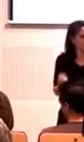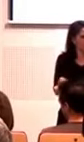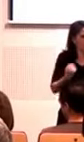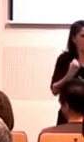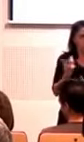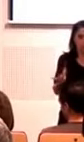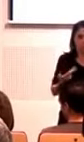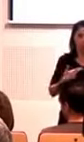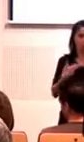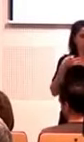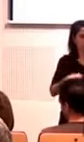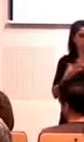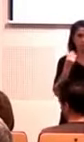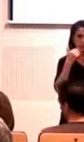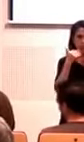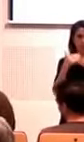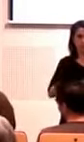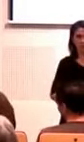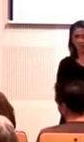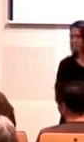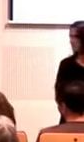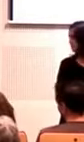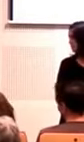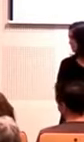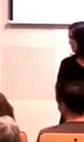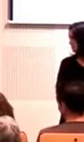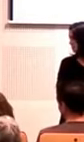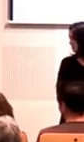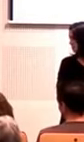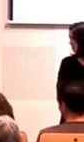y ayudándome. Muchas gracias.